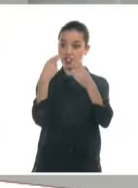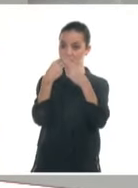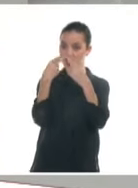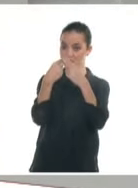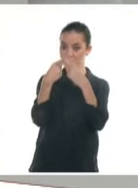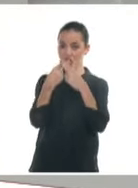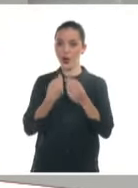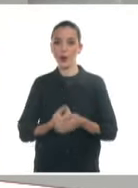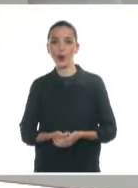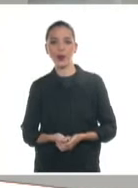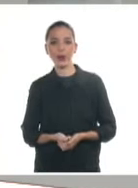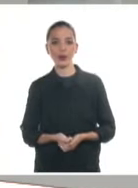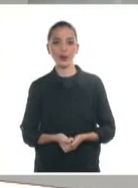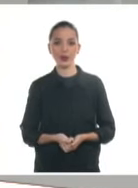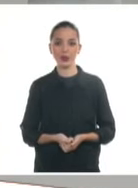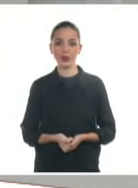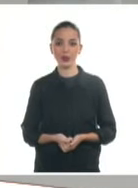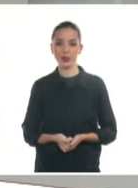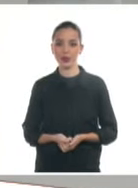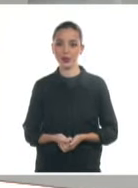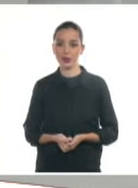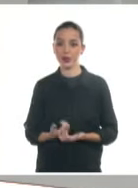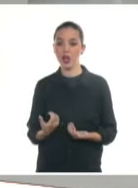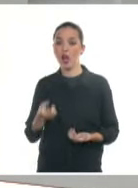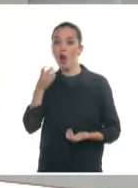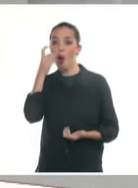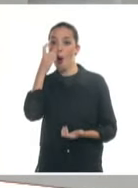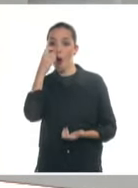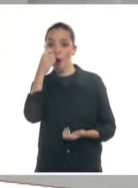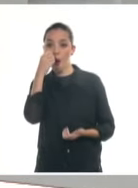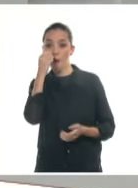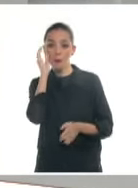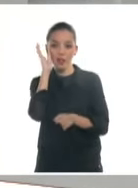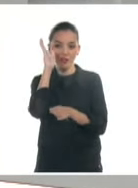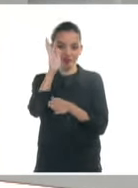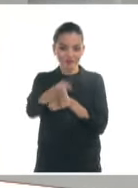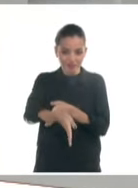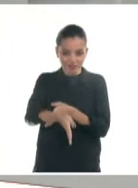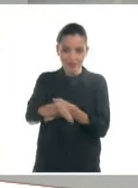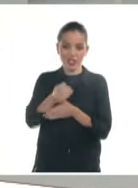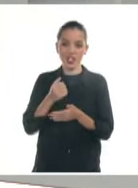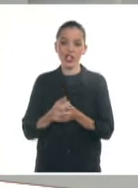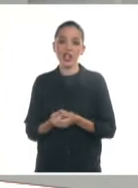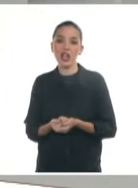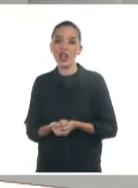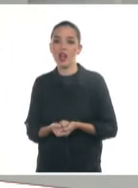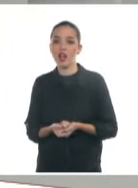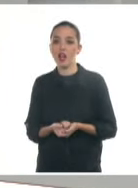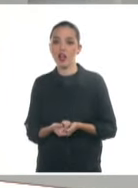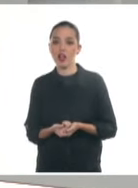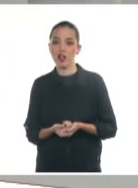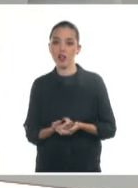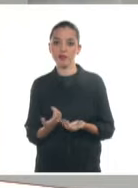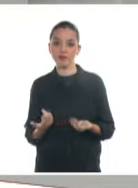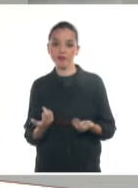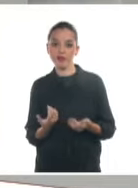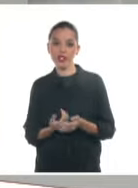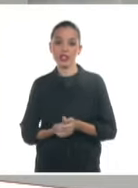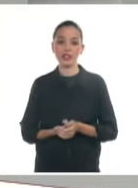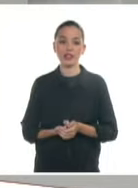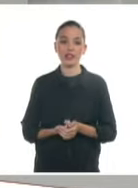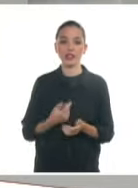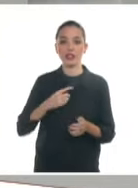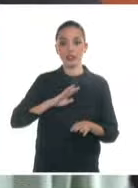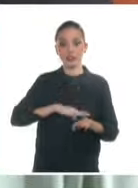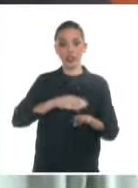del ranking mundial ATP, Carlos Alcaraz, venció al 63 del orbe Thiago Seibo. Tras el partido, Alcaraz ofreció declaraciones a la